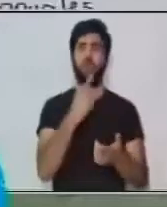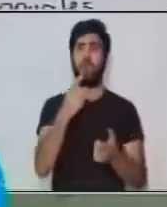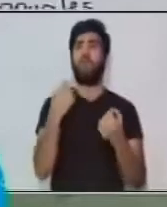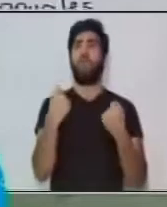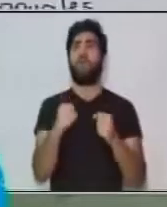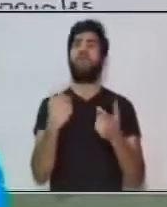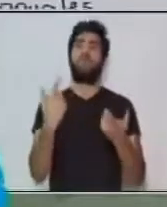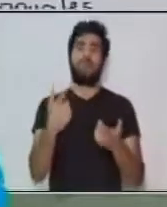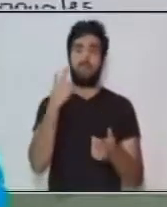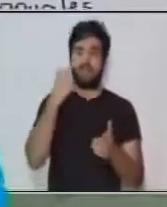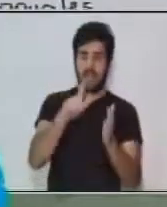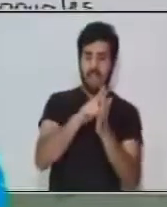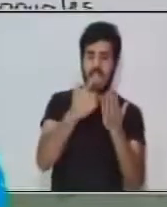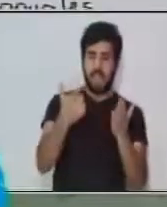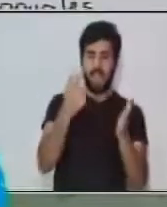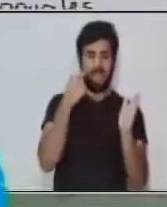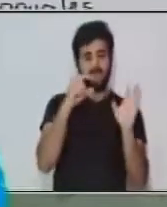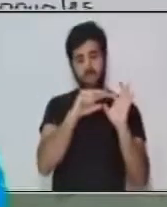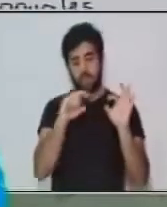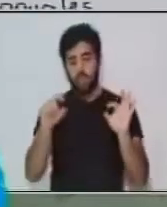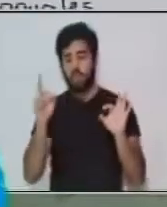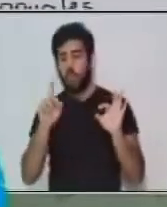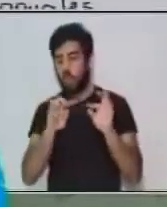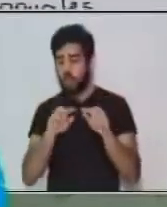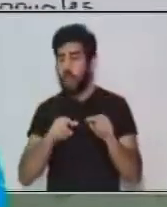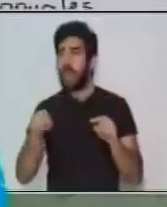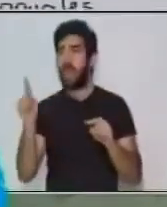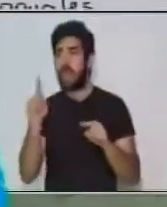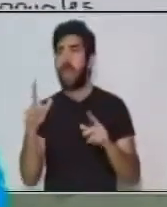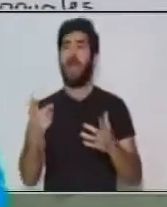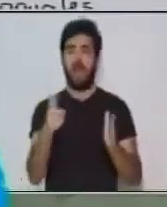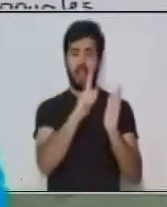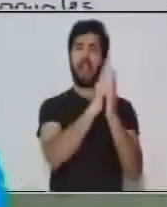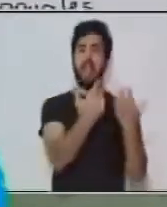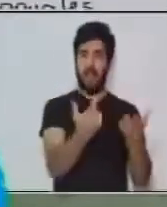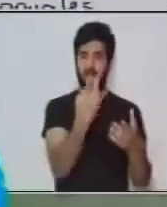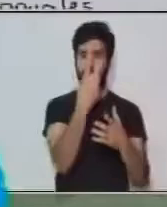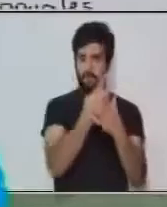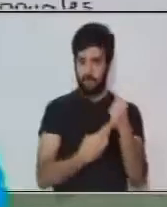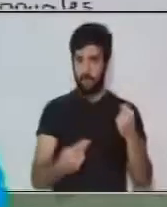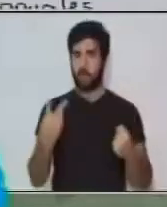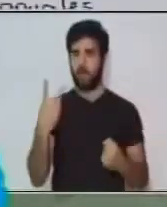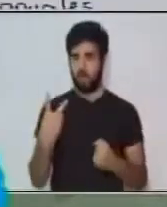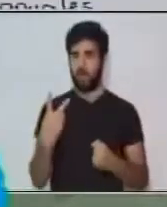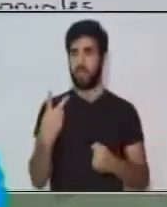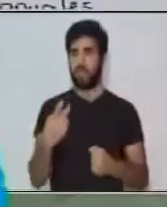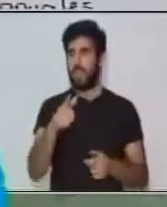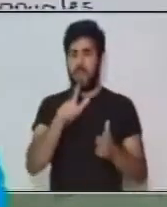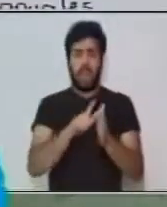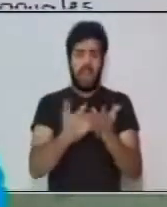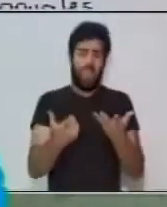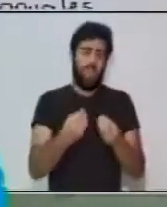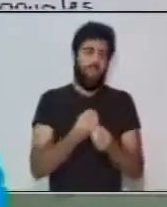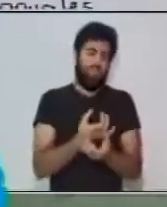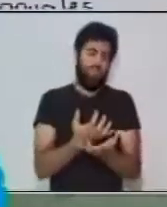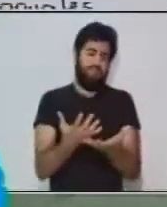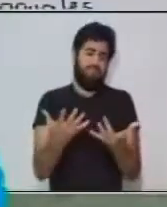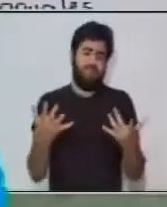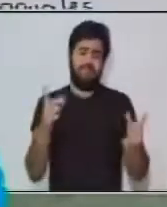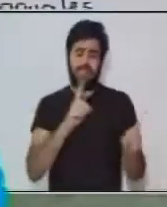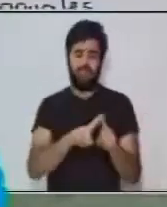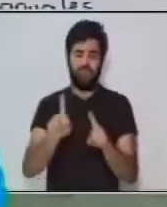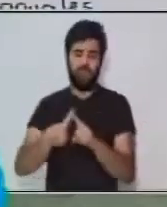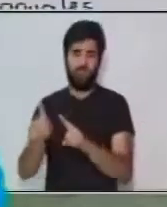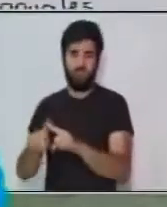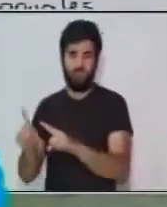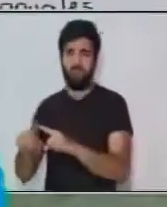pueden hacer también a través de bibliografías, a través de libros, y cuando hablamos de libros, existen infinidad de libros y